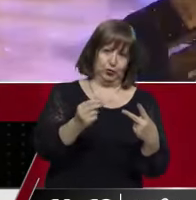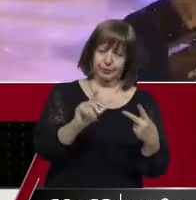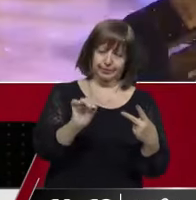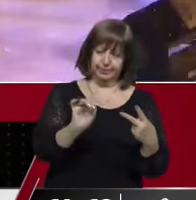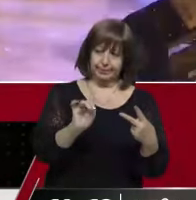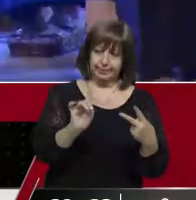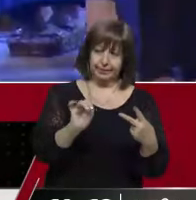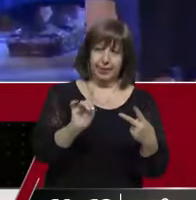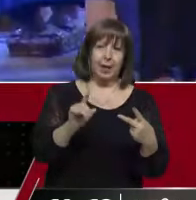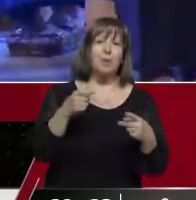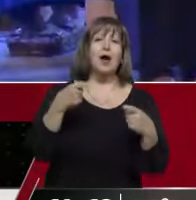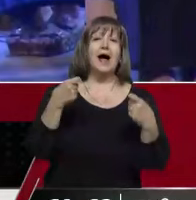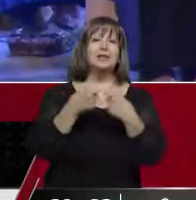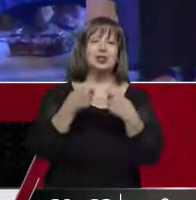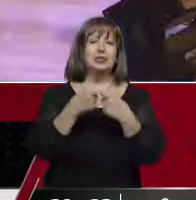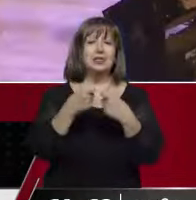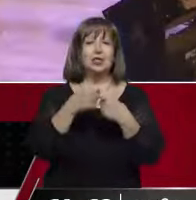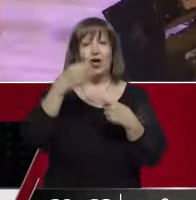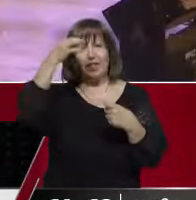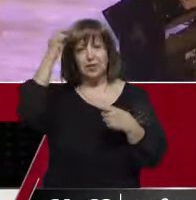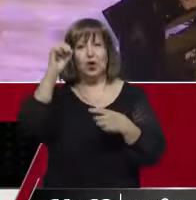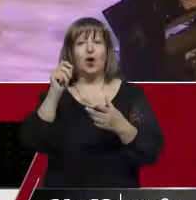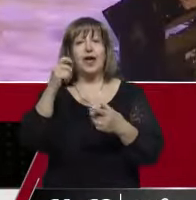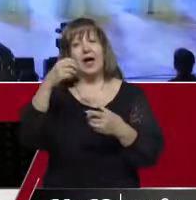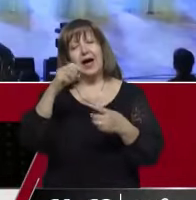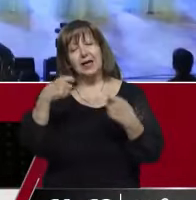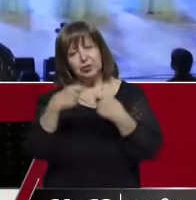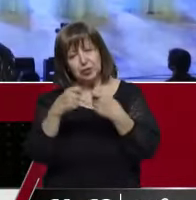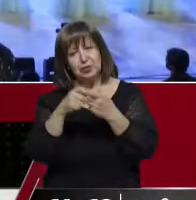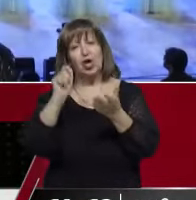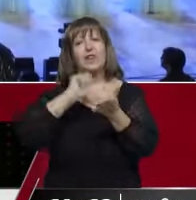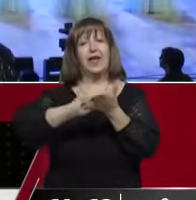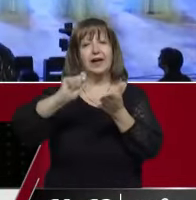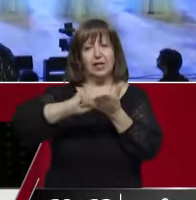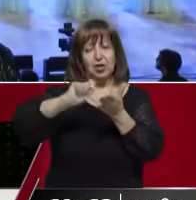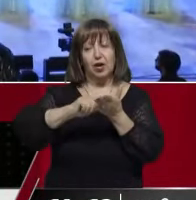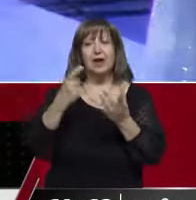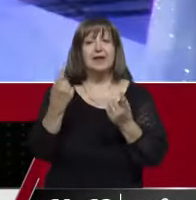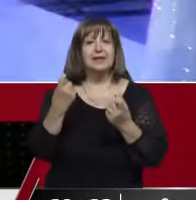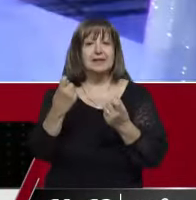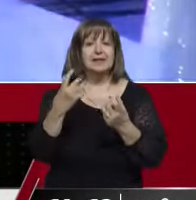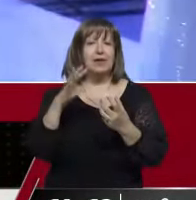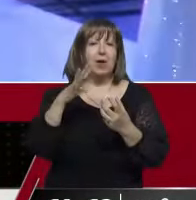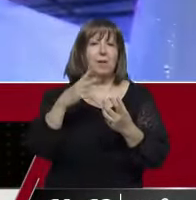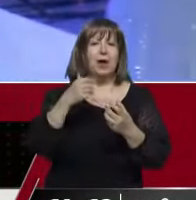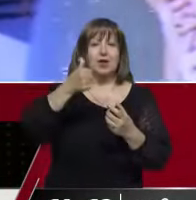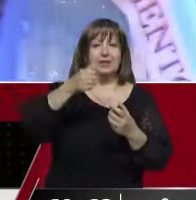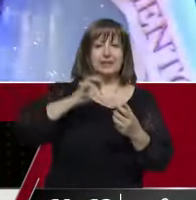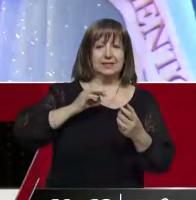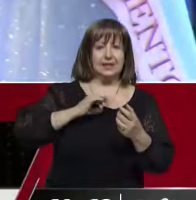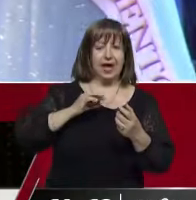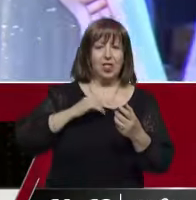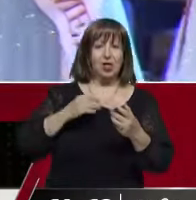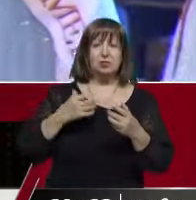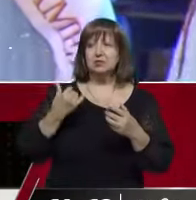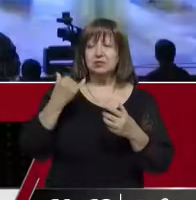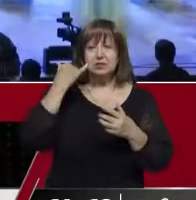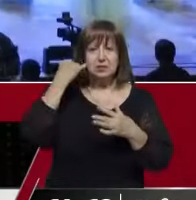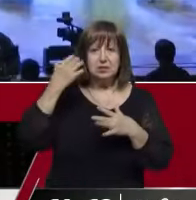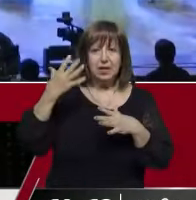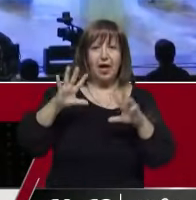la asociación de actores o de escritores hace falta que tenga por lo menos 6 años de antigüedad, y han pasado